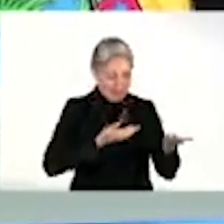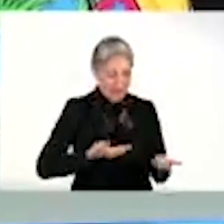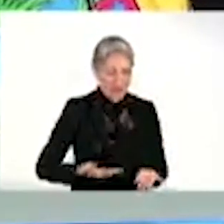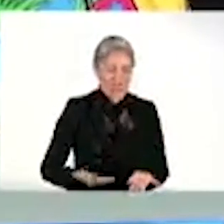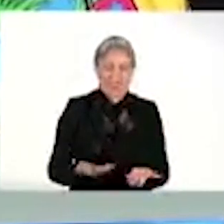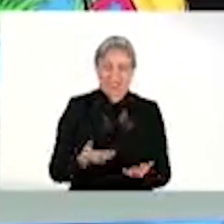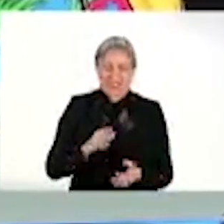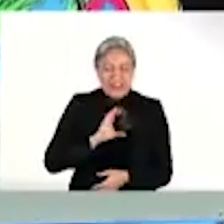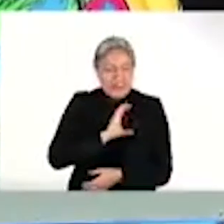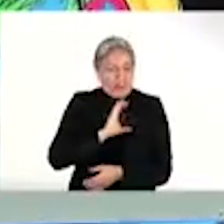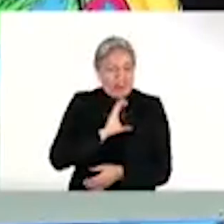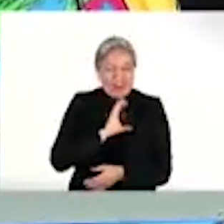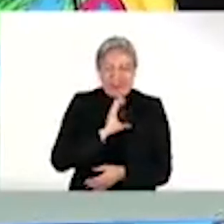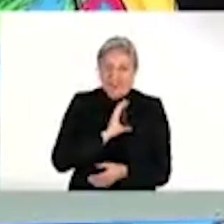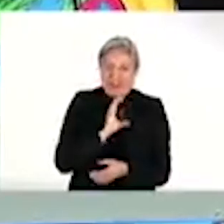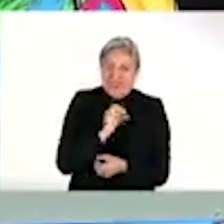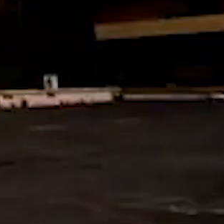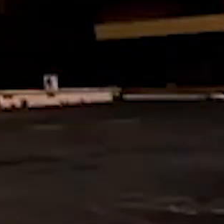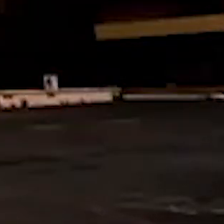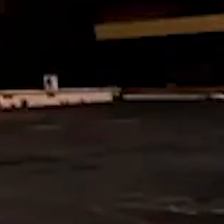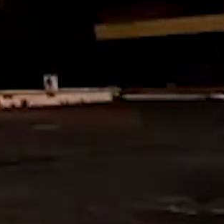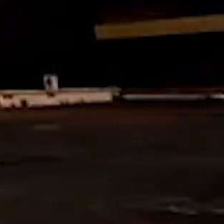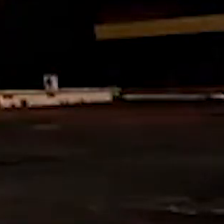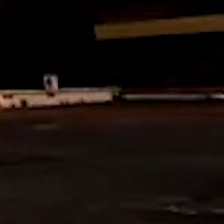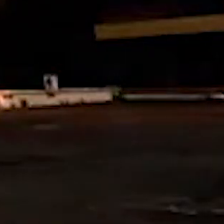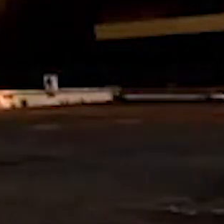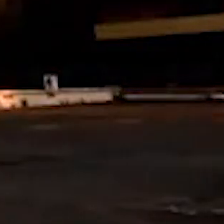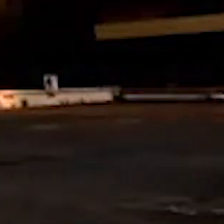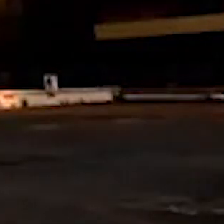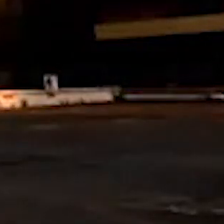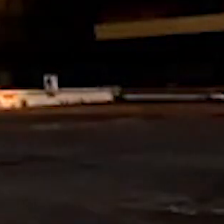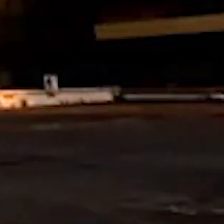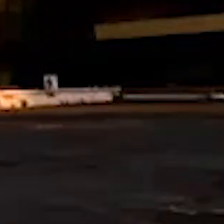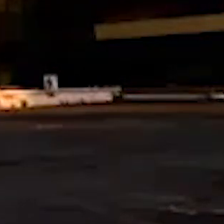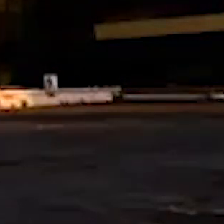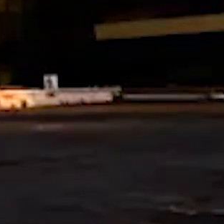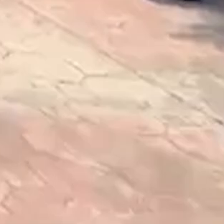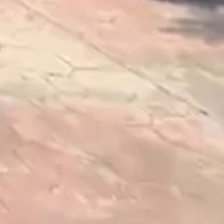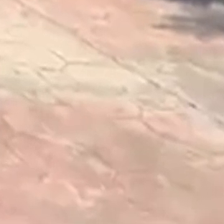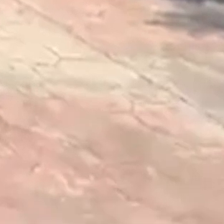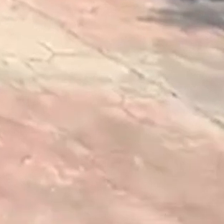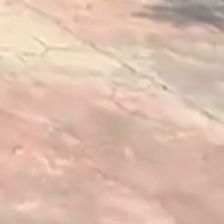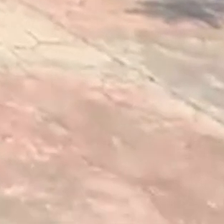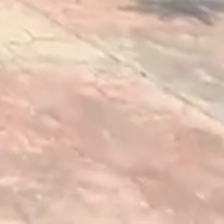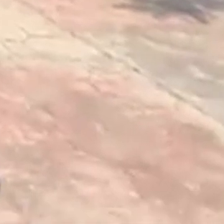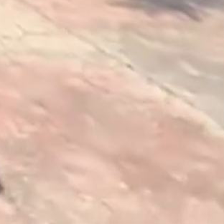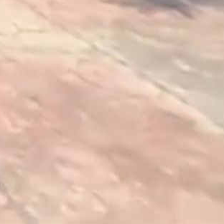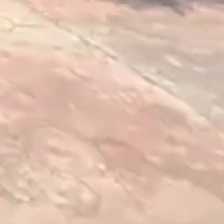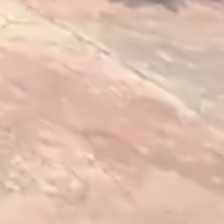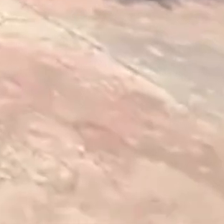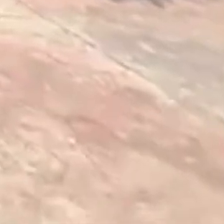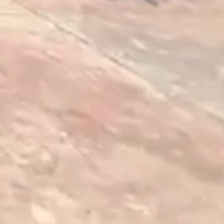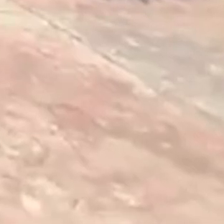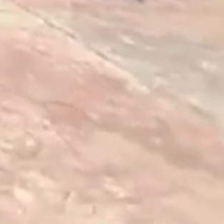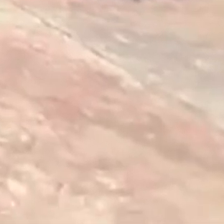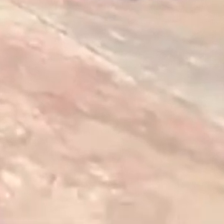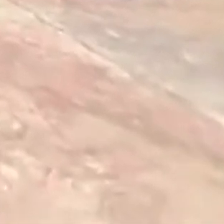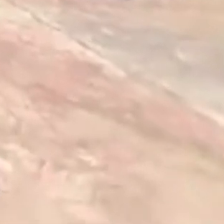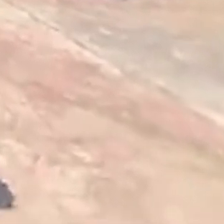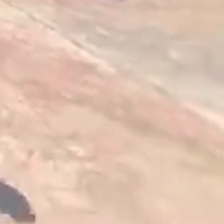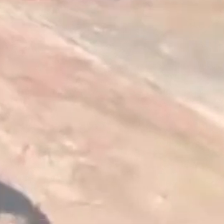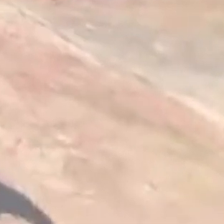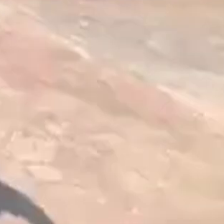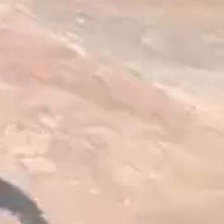de Desarrollo Institucional. La presentación de este documento muestra una visión clara y la decidida convicción